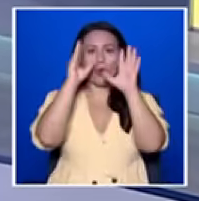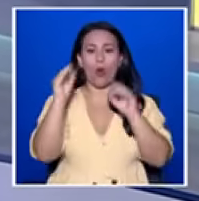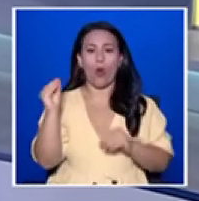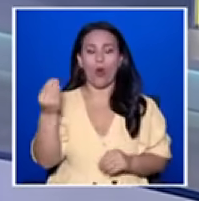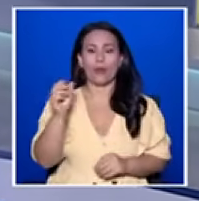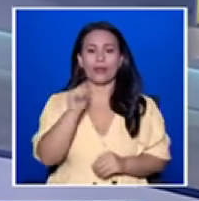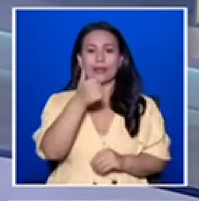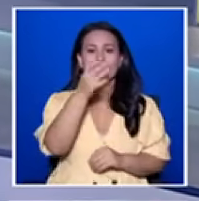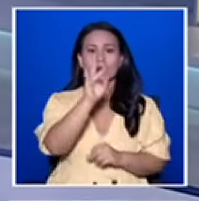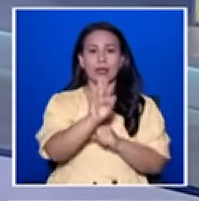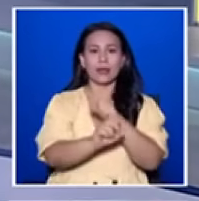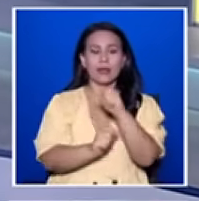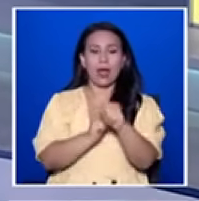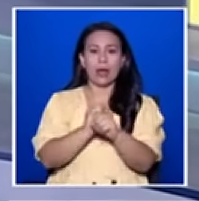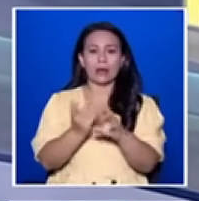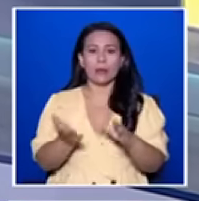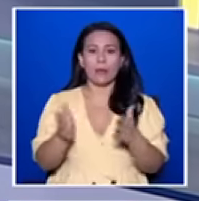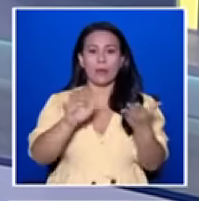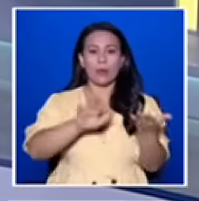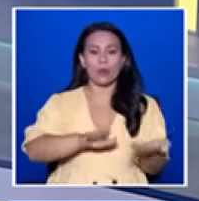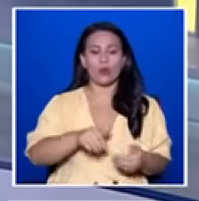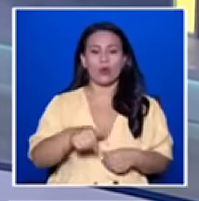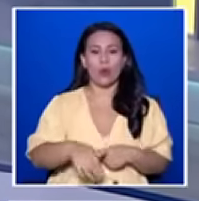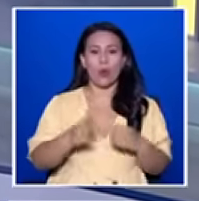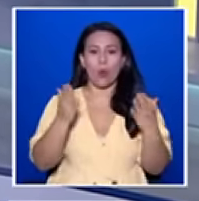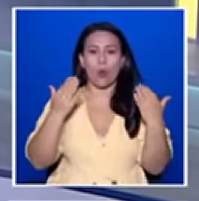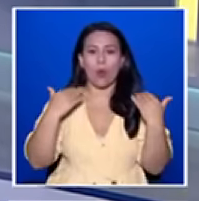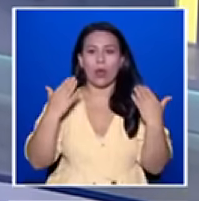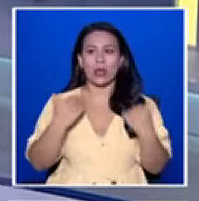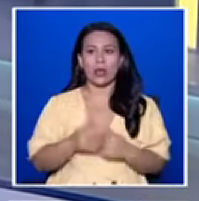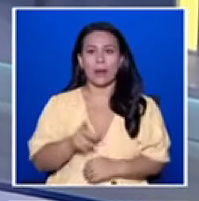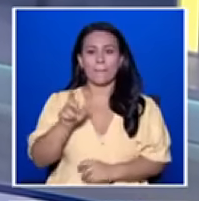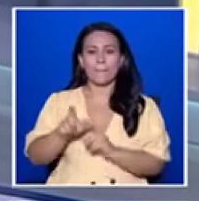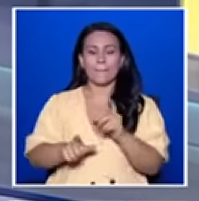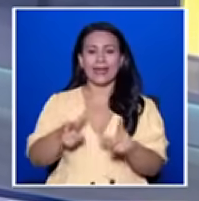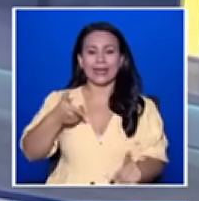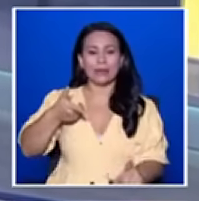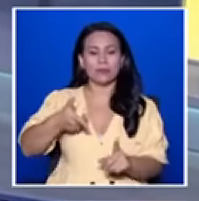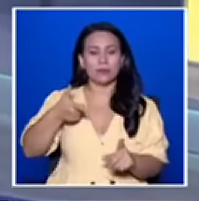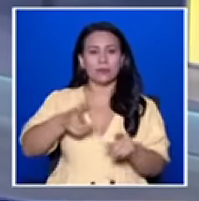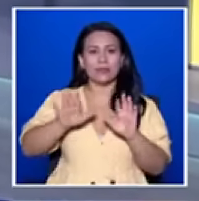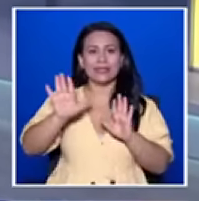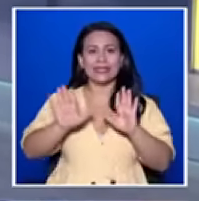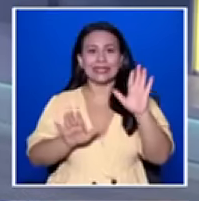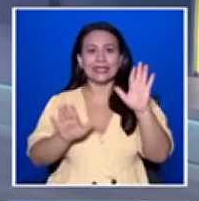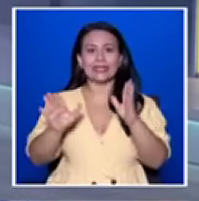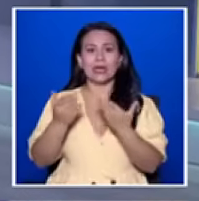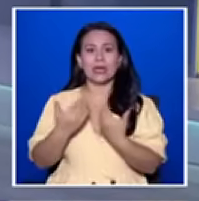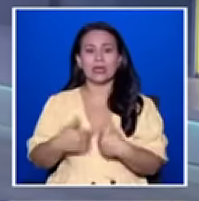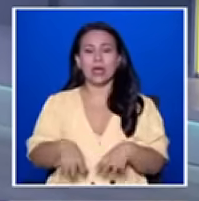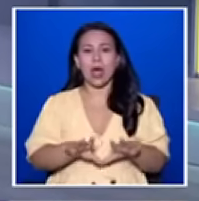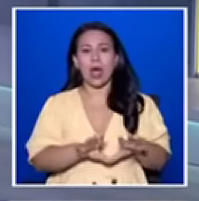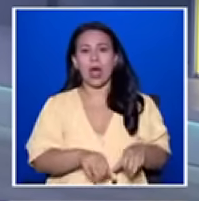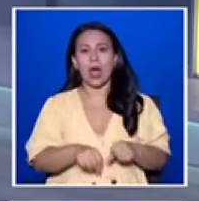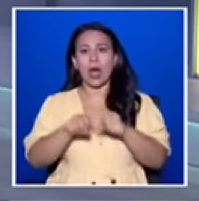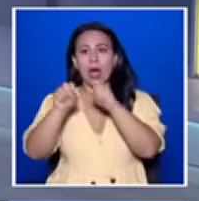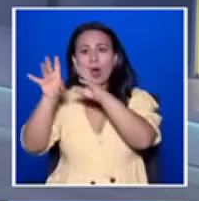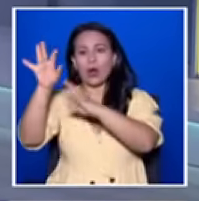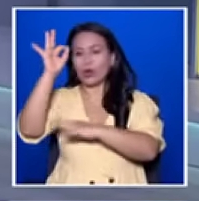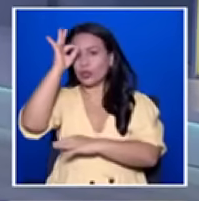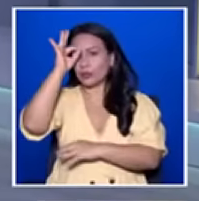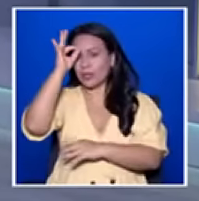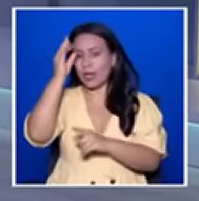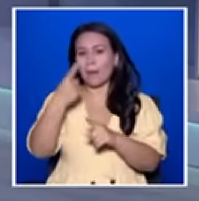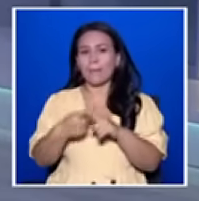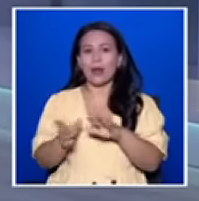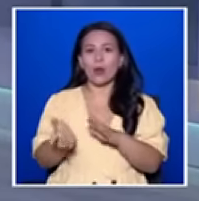de 17 años fue asesinado en Guayaquil. La víctima recibió 15 disparos y sus familiares habían intentado llevarlo a un hospital, pero murió